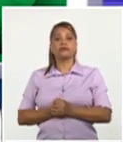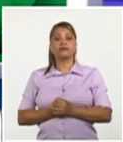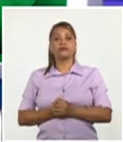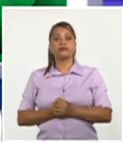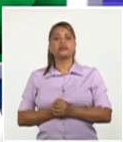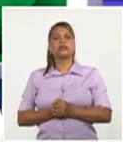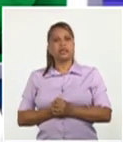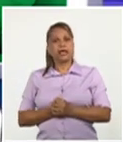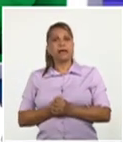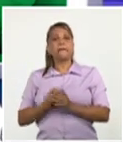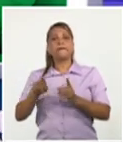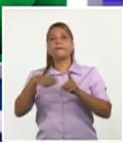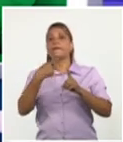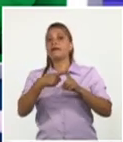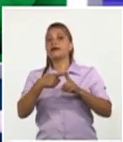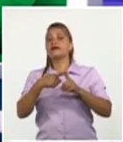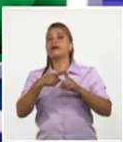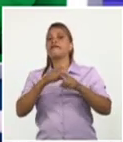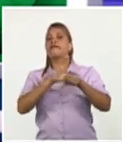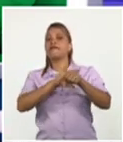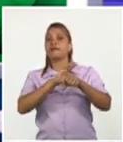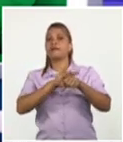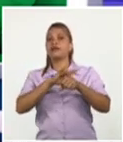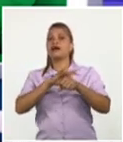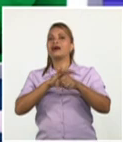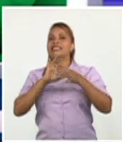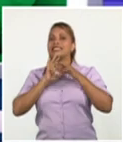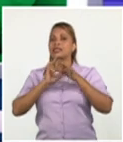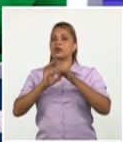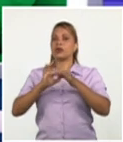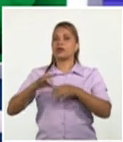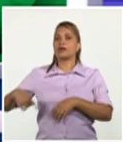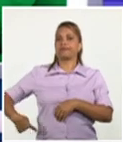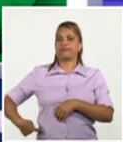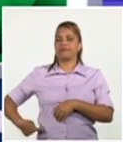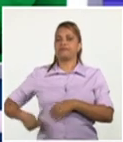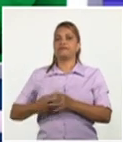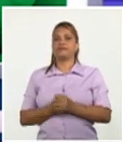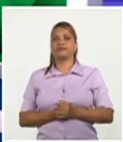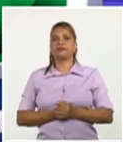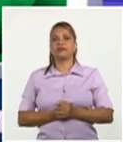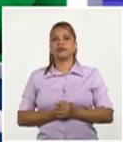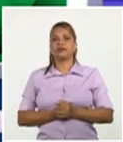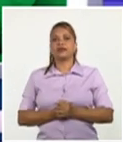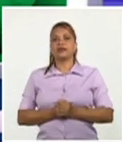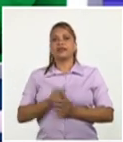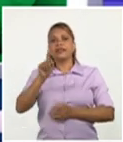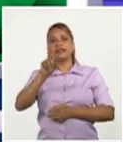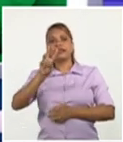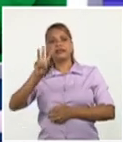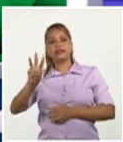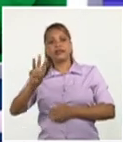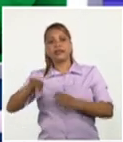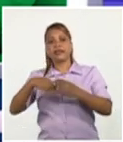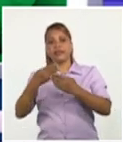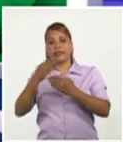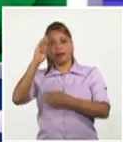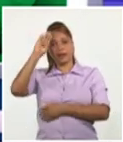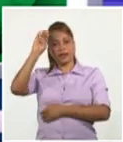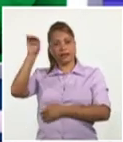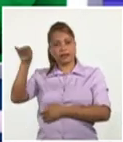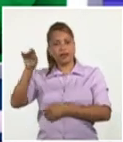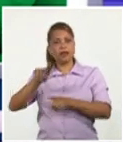enfermedad renal crónica. Su estadía hospitalaria fue de 13 días por las complicaciones que